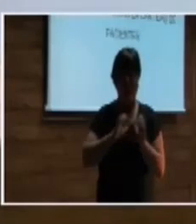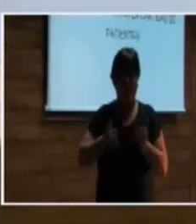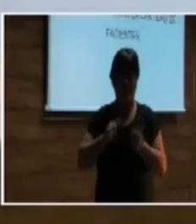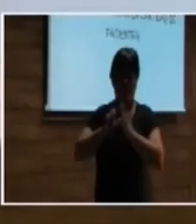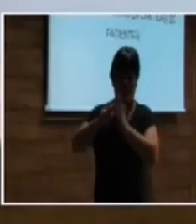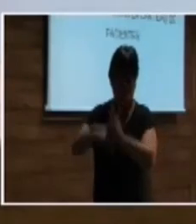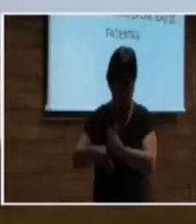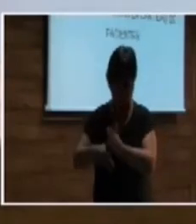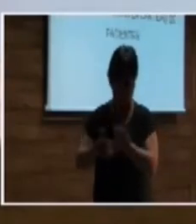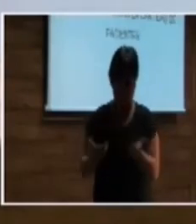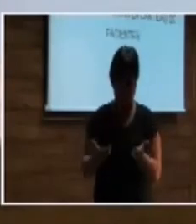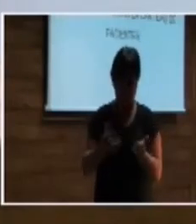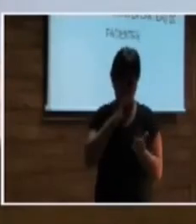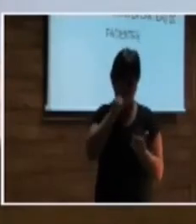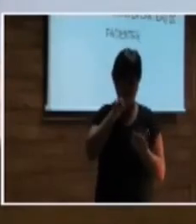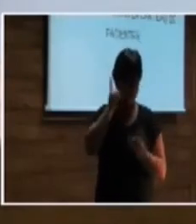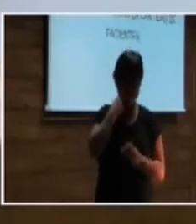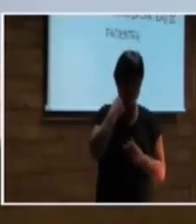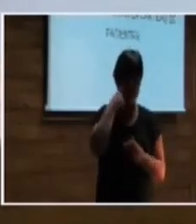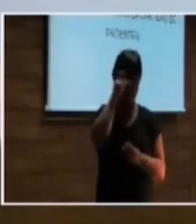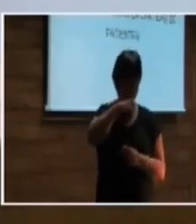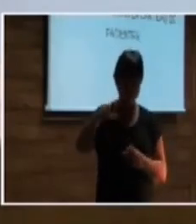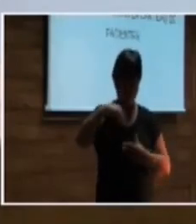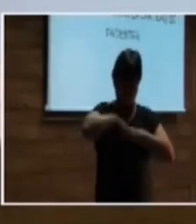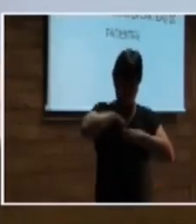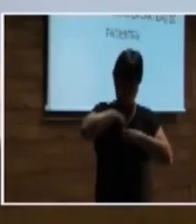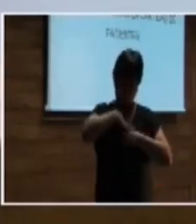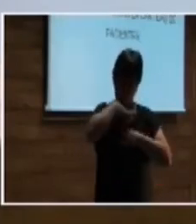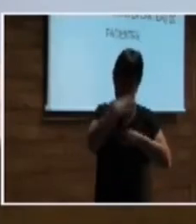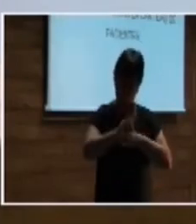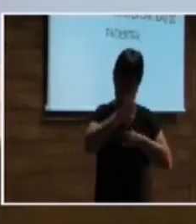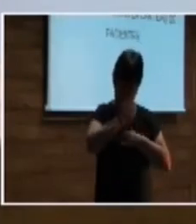temporal y localizar a los pacientes que son resilientes y los no